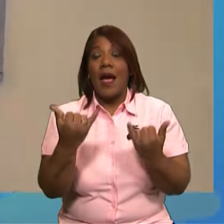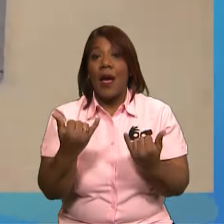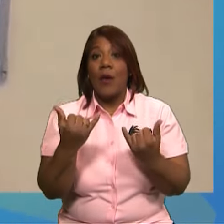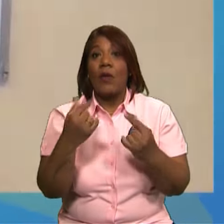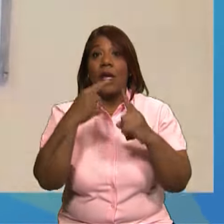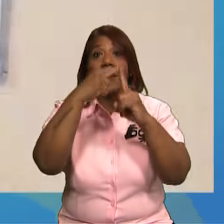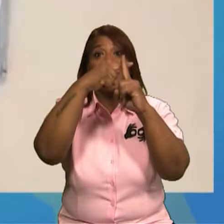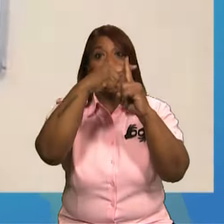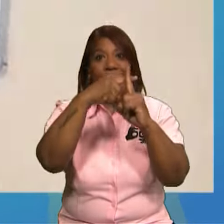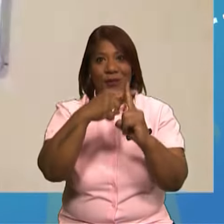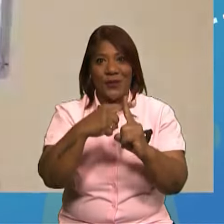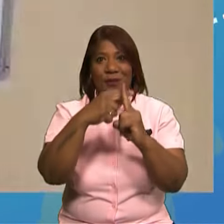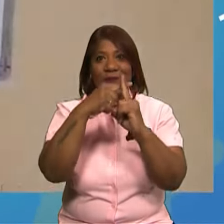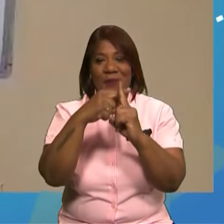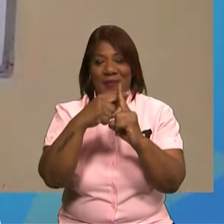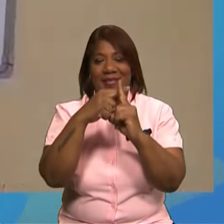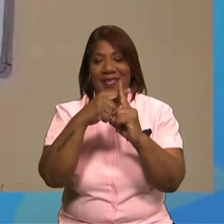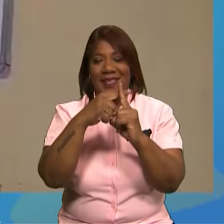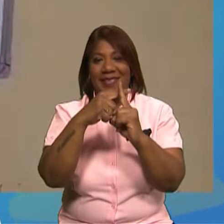Ponemos el signo de más